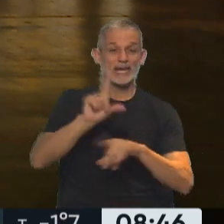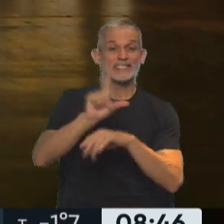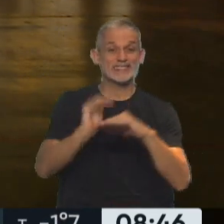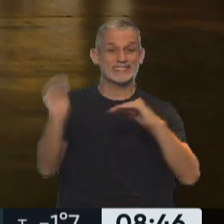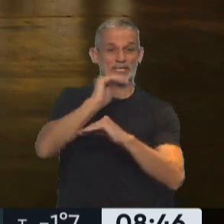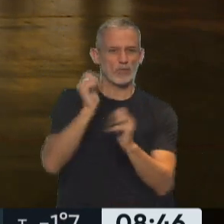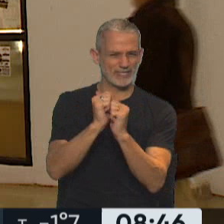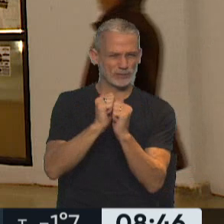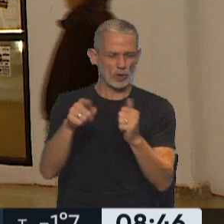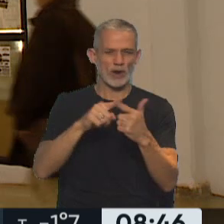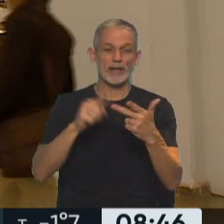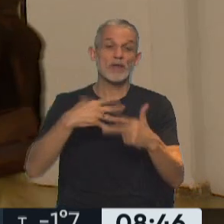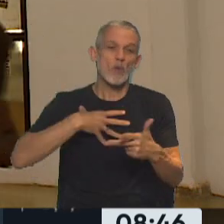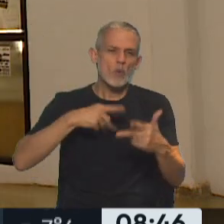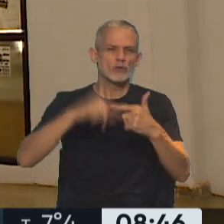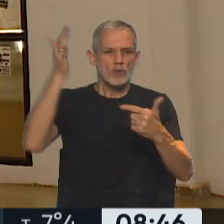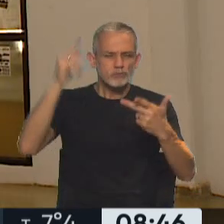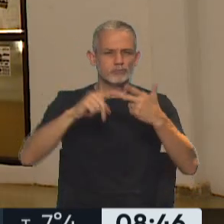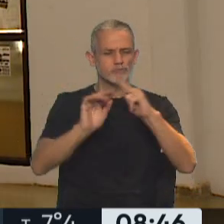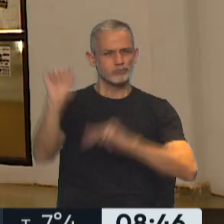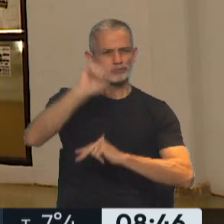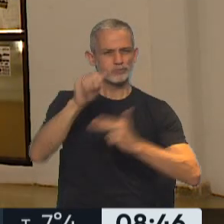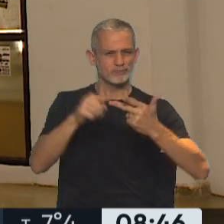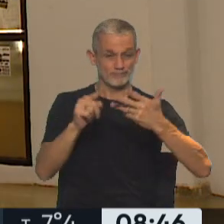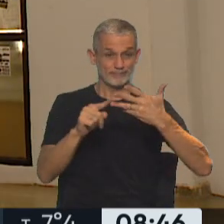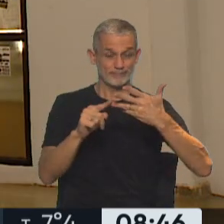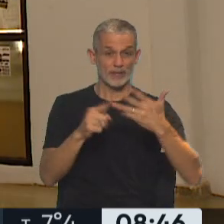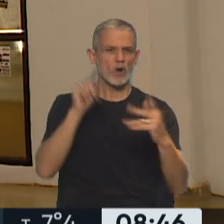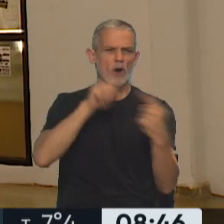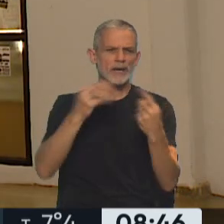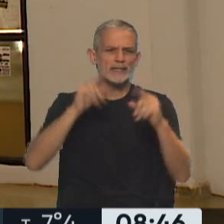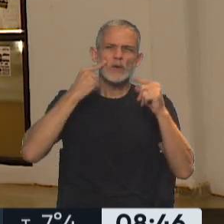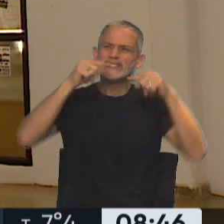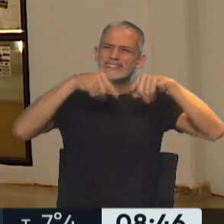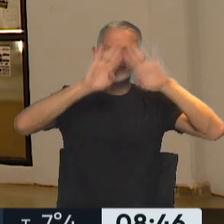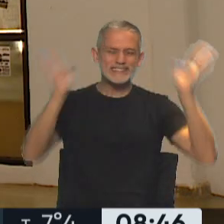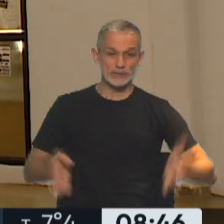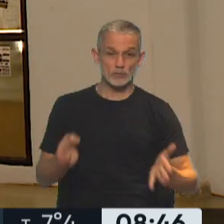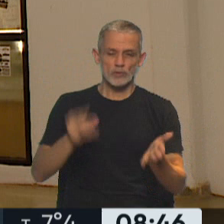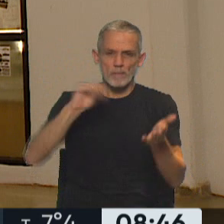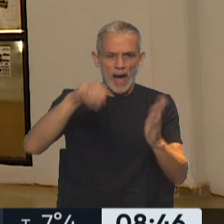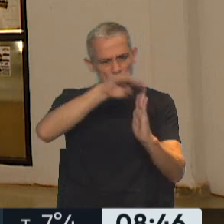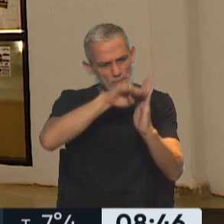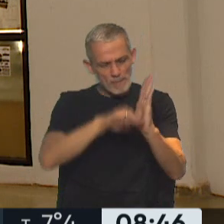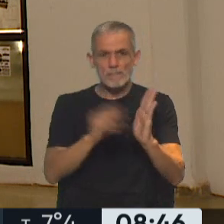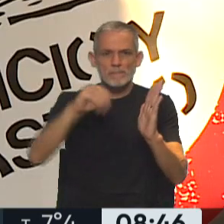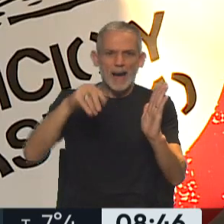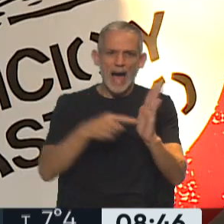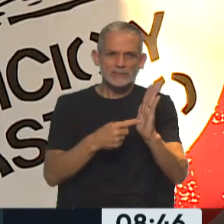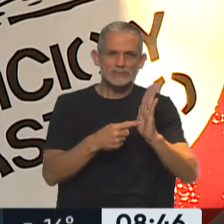historia, cursos, seminarios, diplomaturas. El objetivo de este instituto es ampliar toda esa oferta educativa ya existente